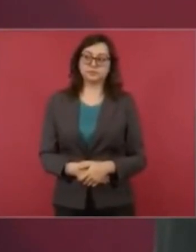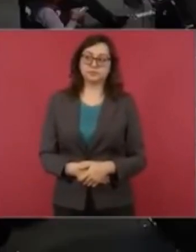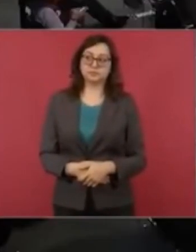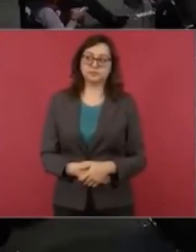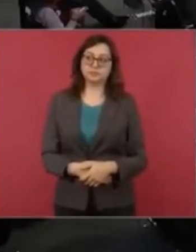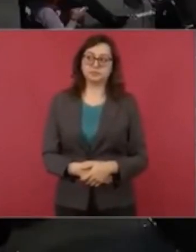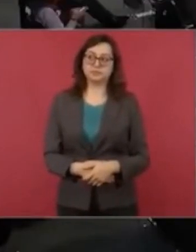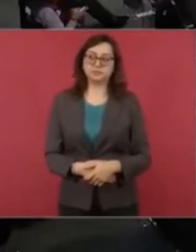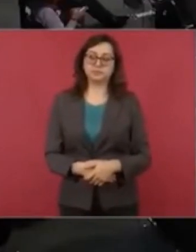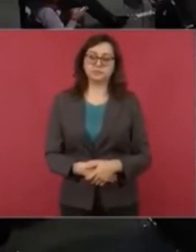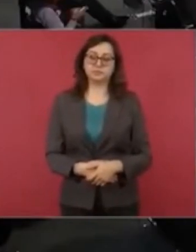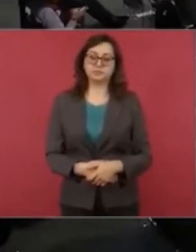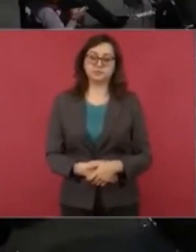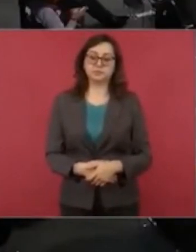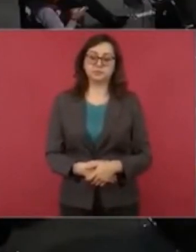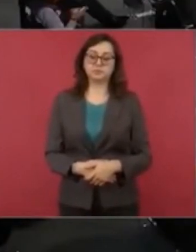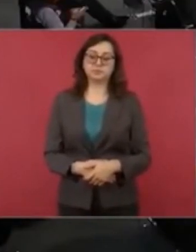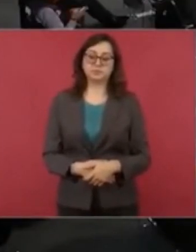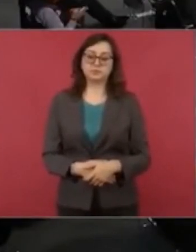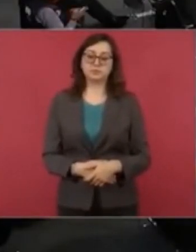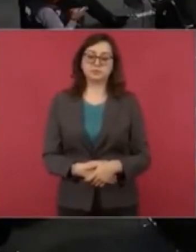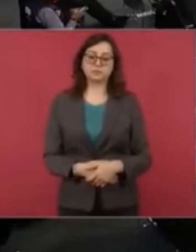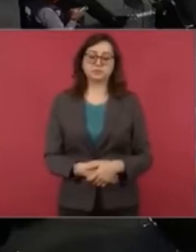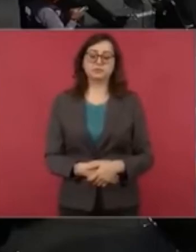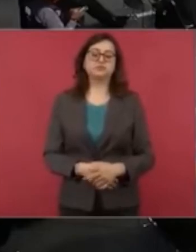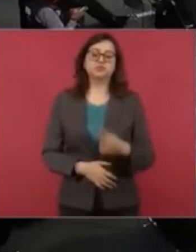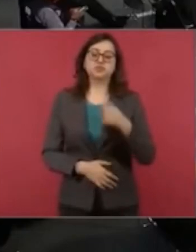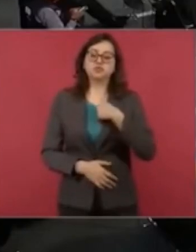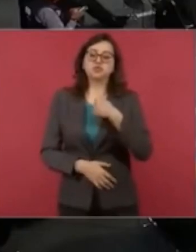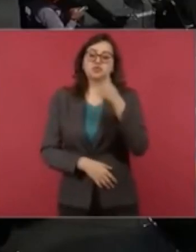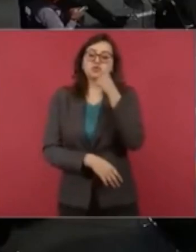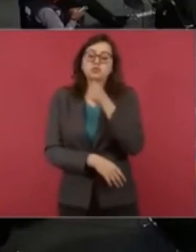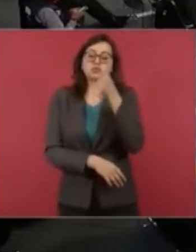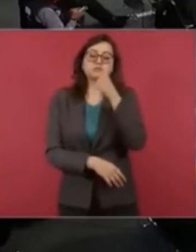siempre he dicho que Marcelo es una gente inteligente,